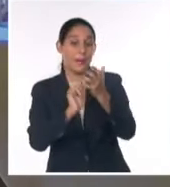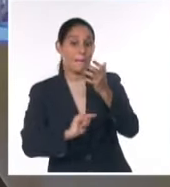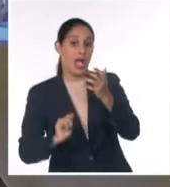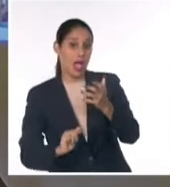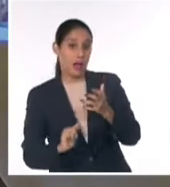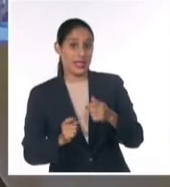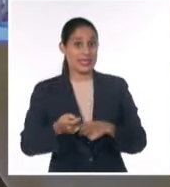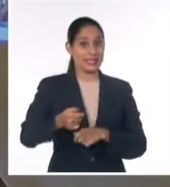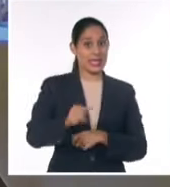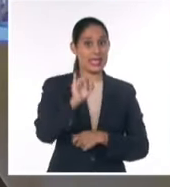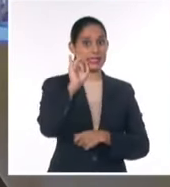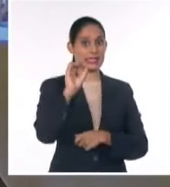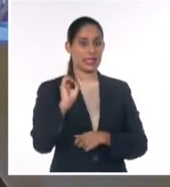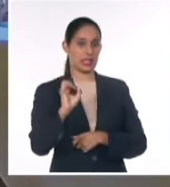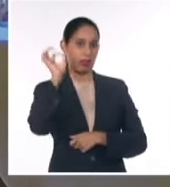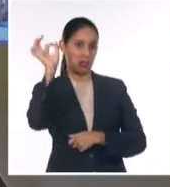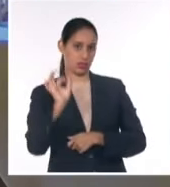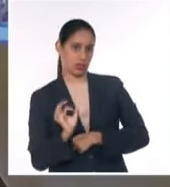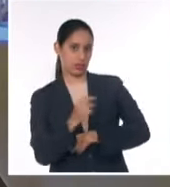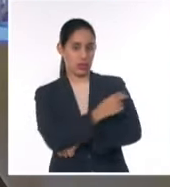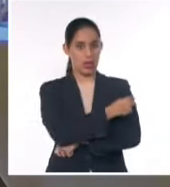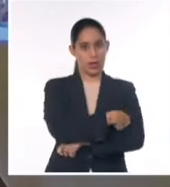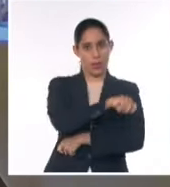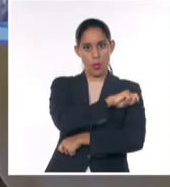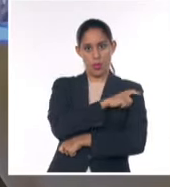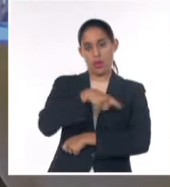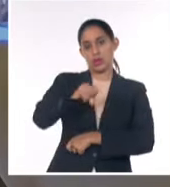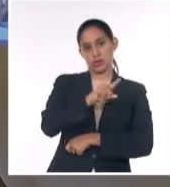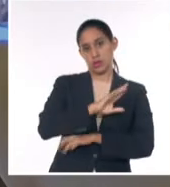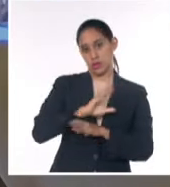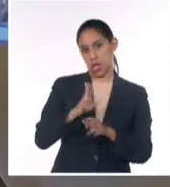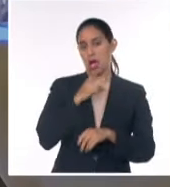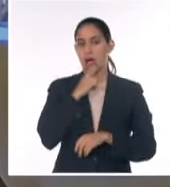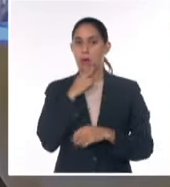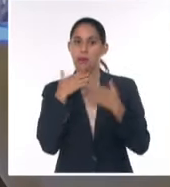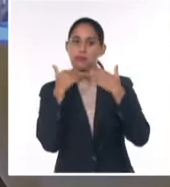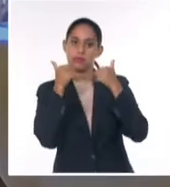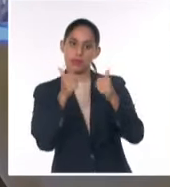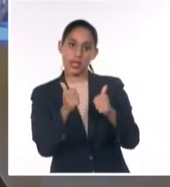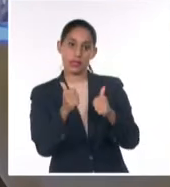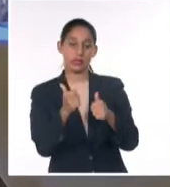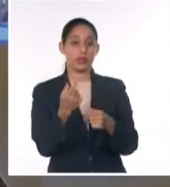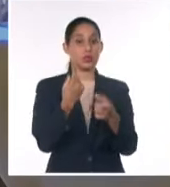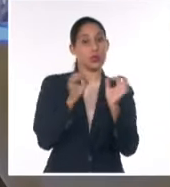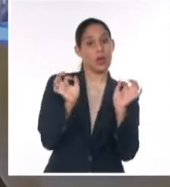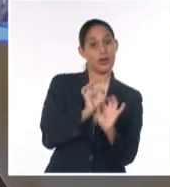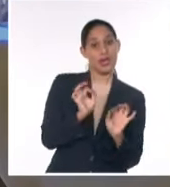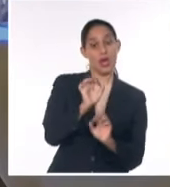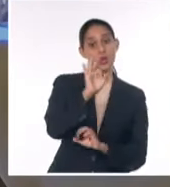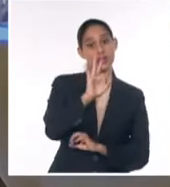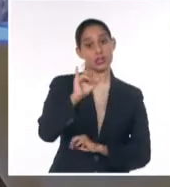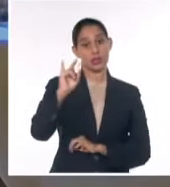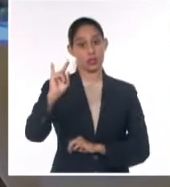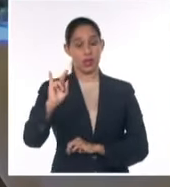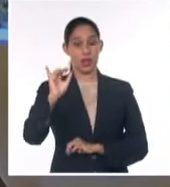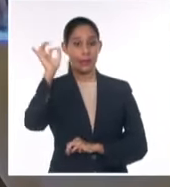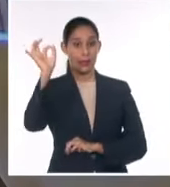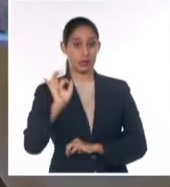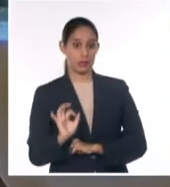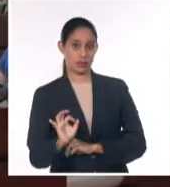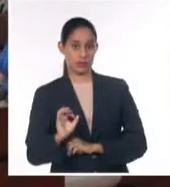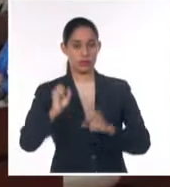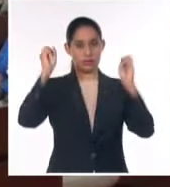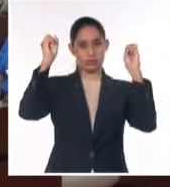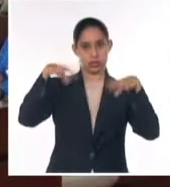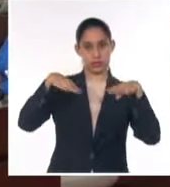del 70% de la población cuenta con el servicio de agua, mientras que el 89% de los clientes ya tienen